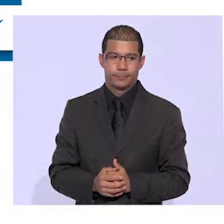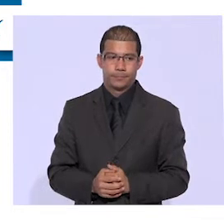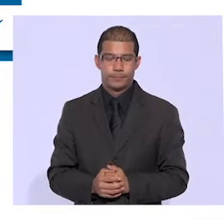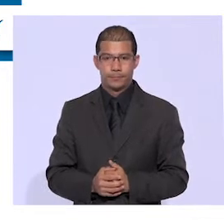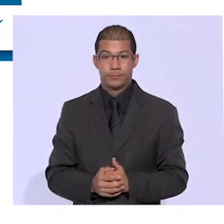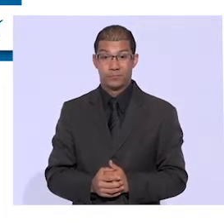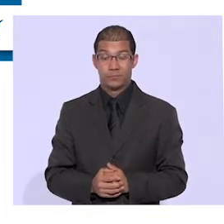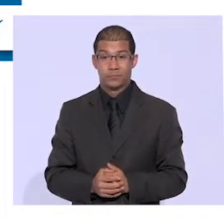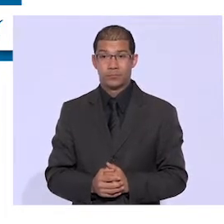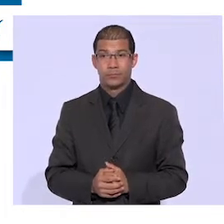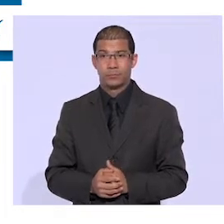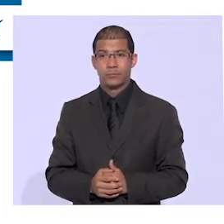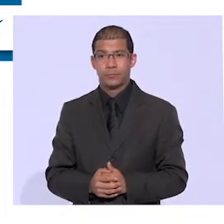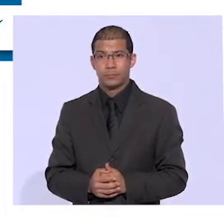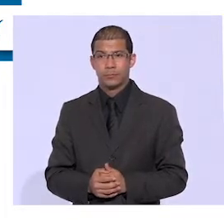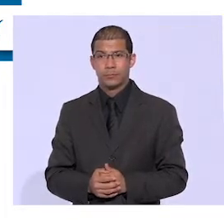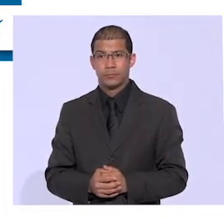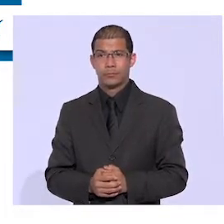a todas las variables